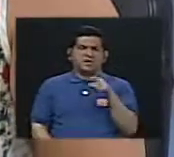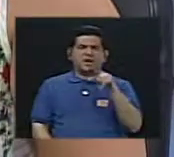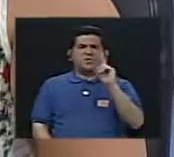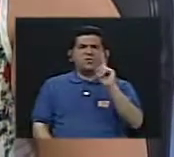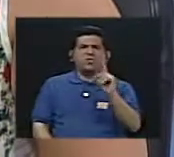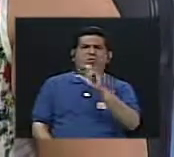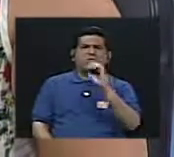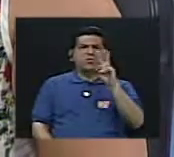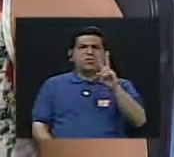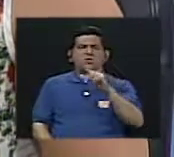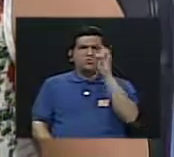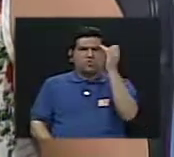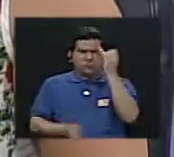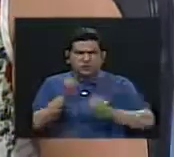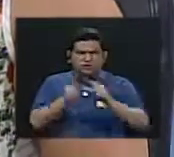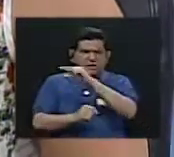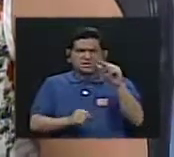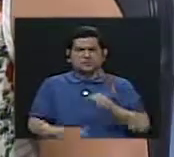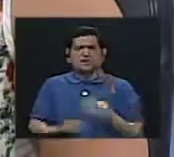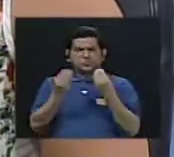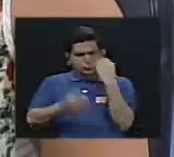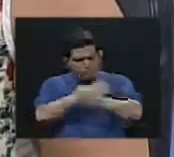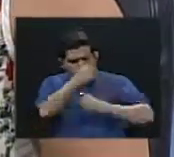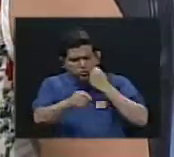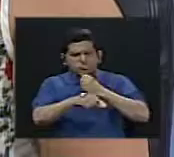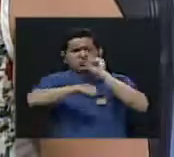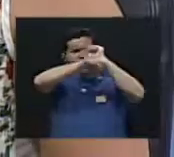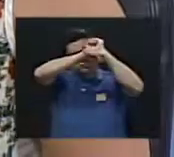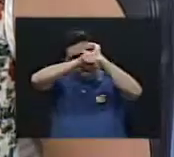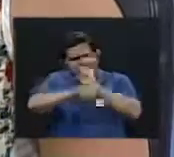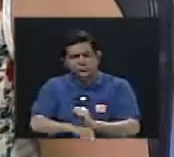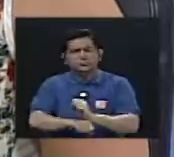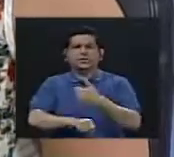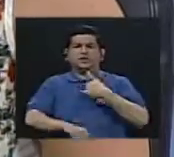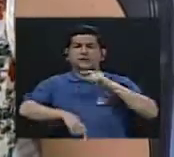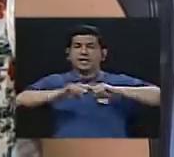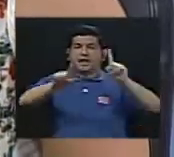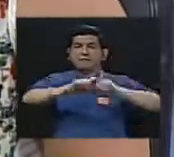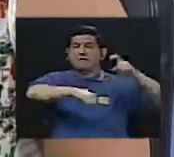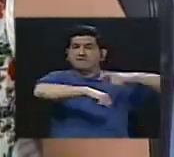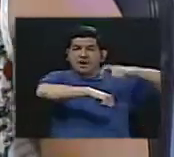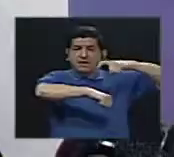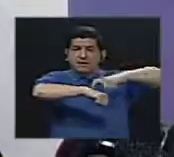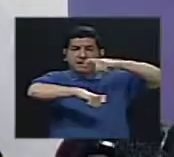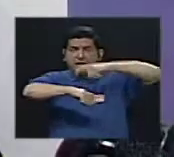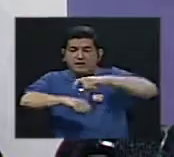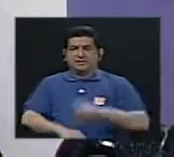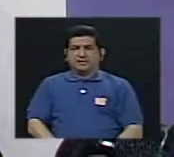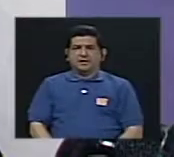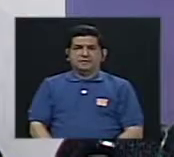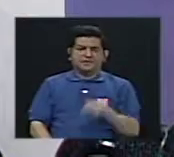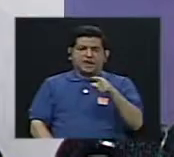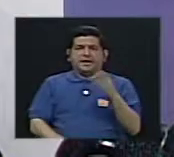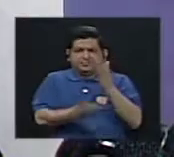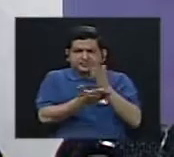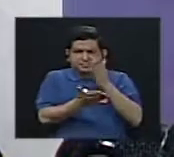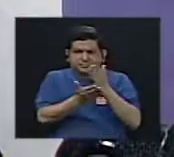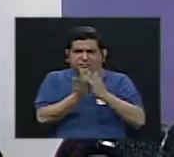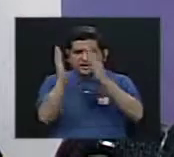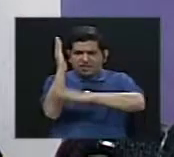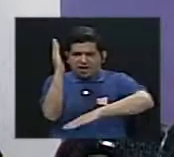que es una tradición no solo de muchísimos años, sino que además tiene etapas. Y entonces vemos la pica de leña, claro. Y